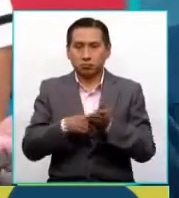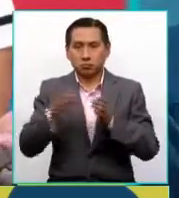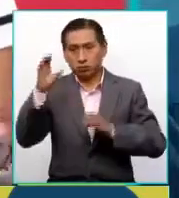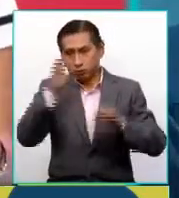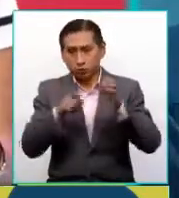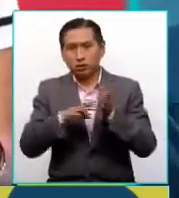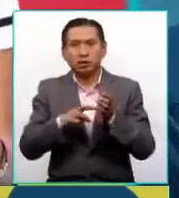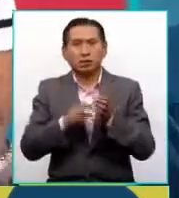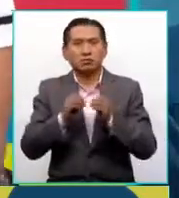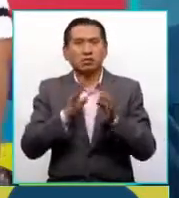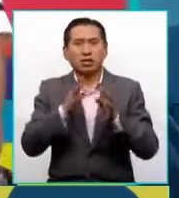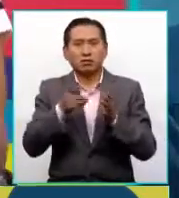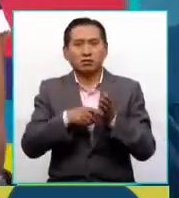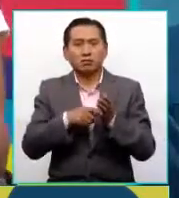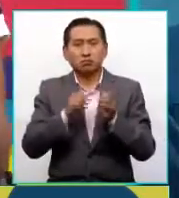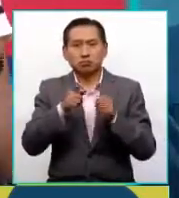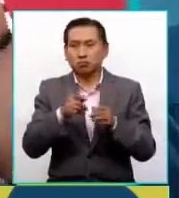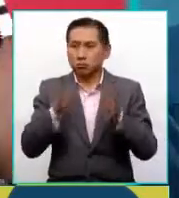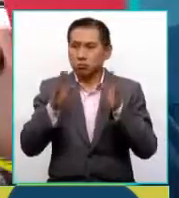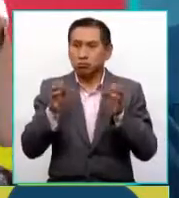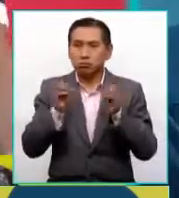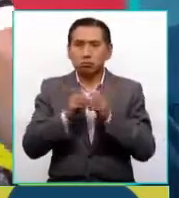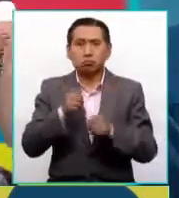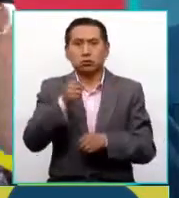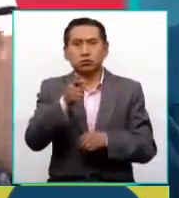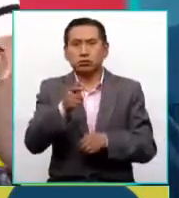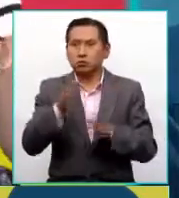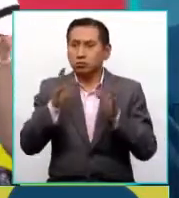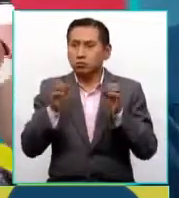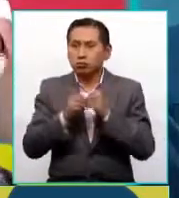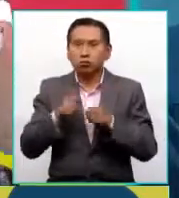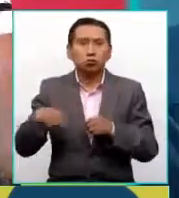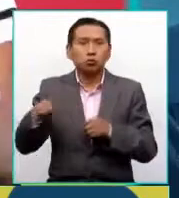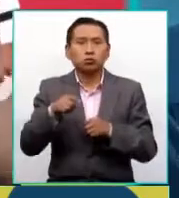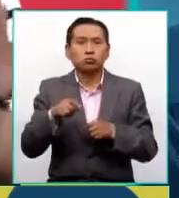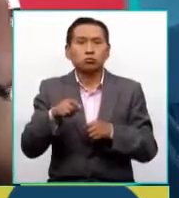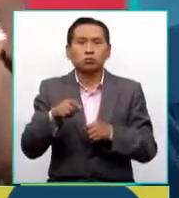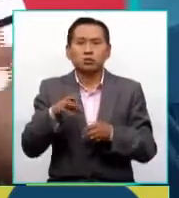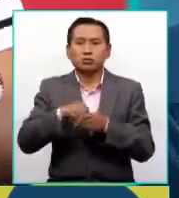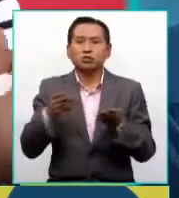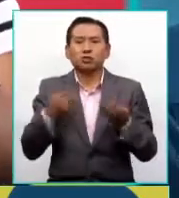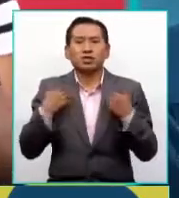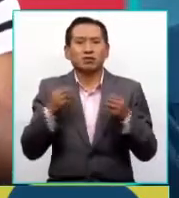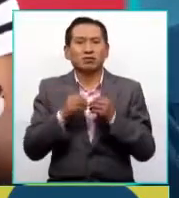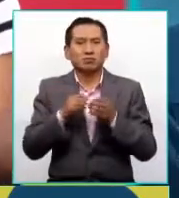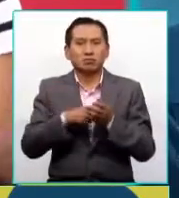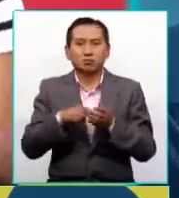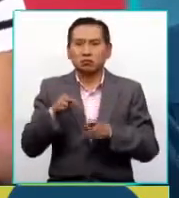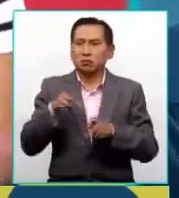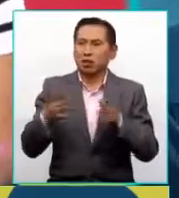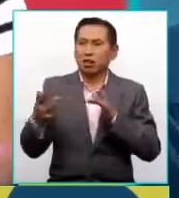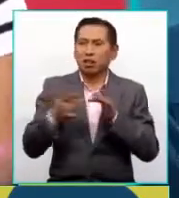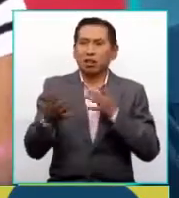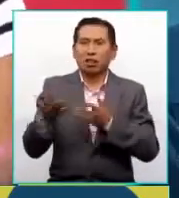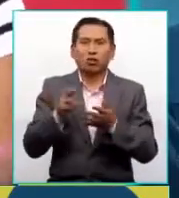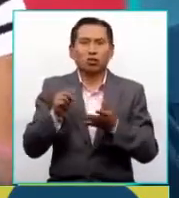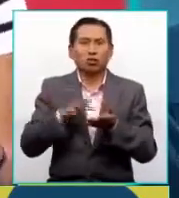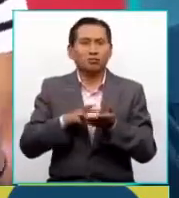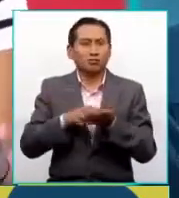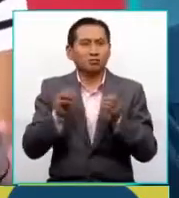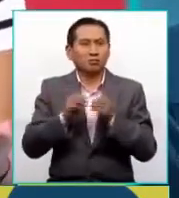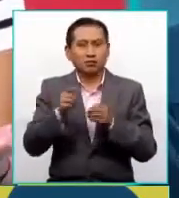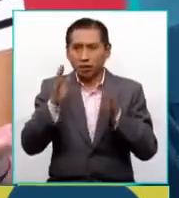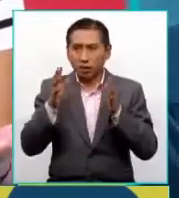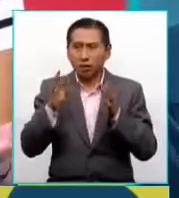de la que nos hablas puedas acercarte quizás tú misma directamente con la fuente, ¿no?, sin un intermediario, un poco para también